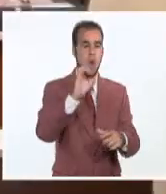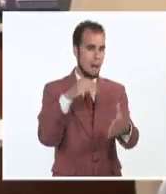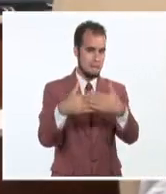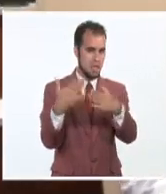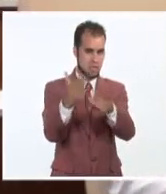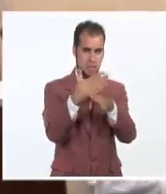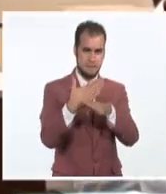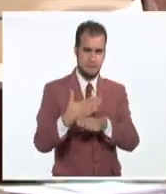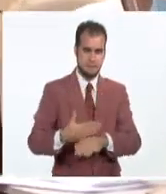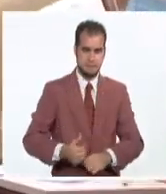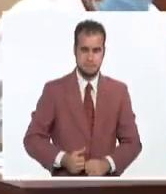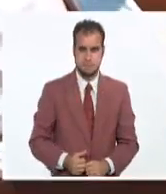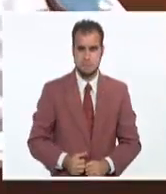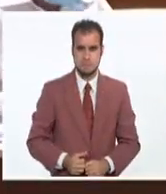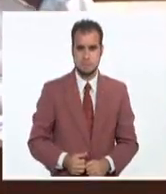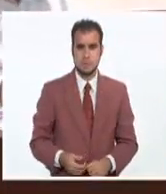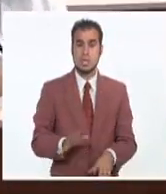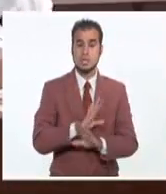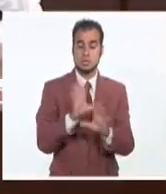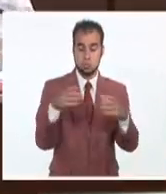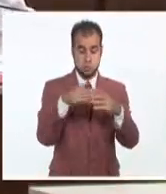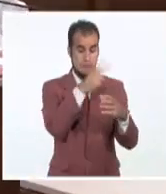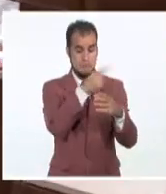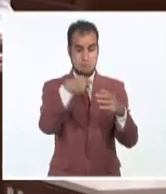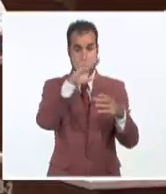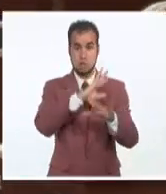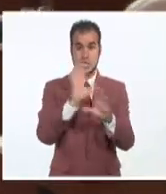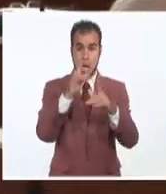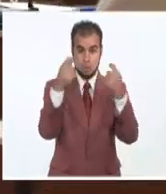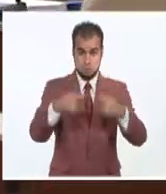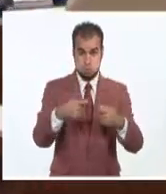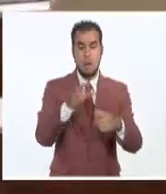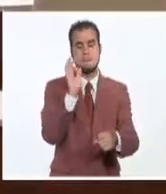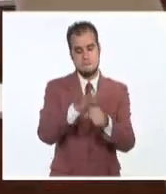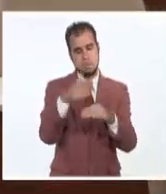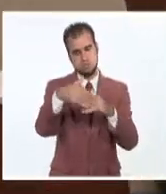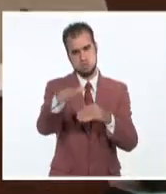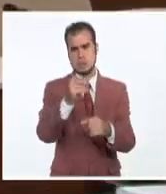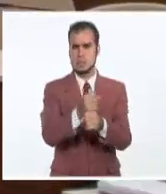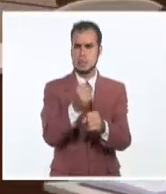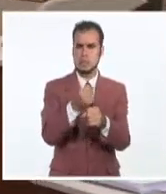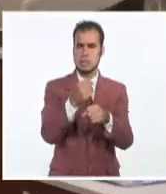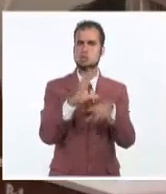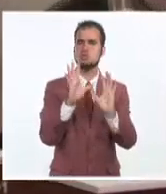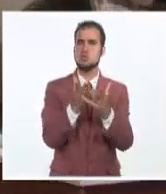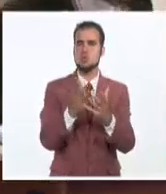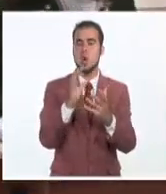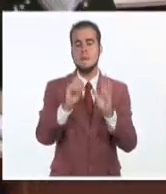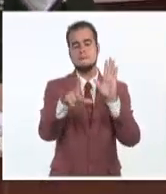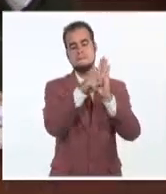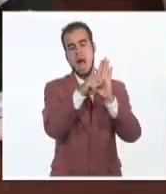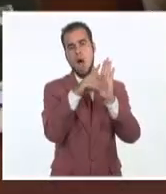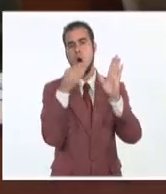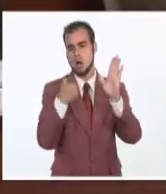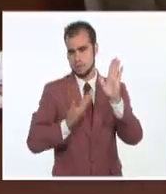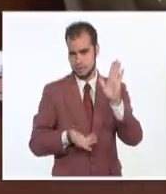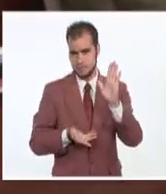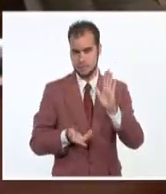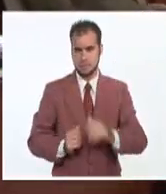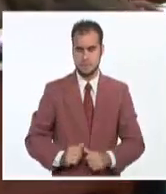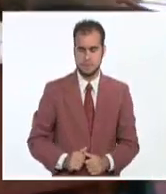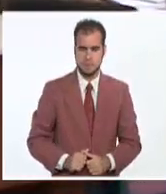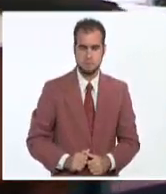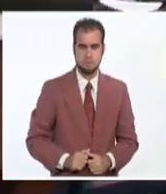partir de esta decisión del Consejo de Ministros, se comenzará a trabajar en las correspondientes normas jurídicas. Según se